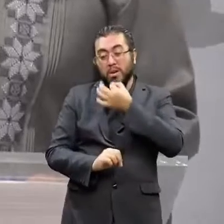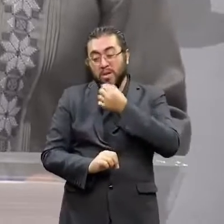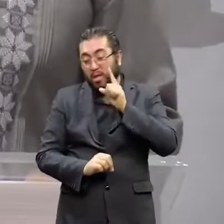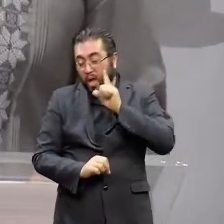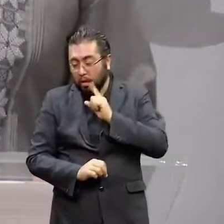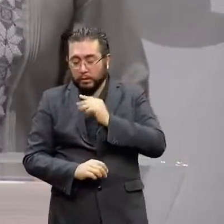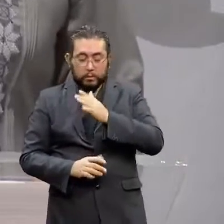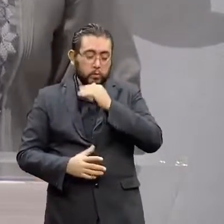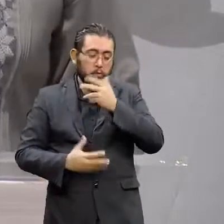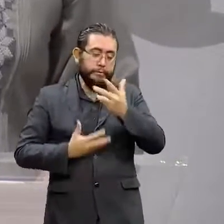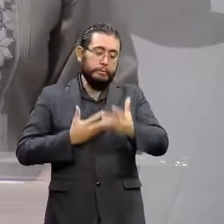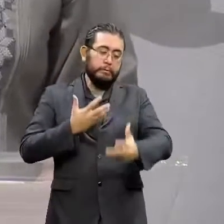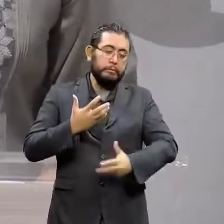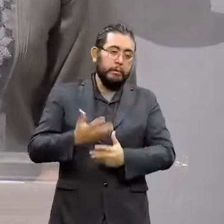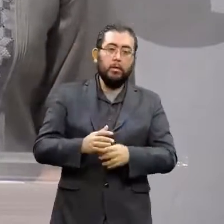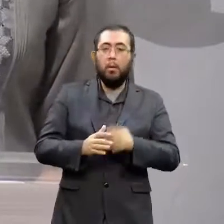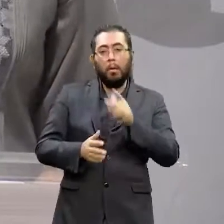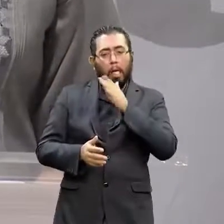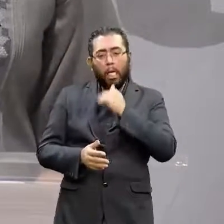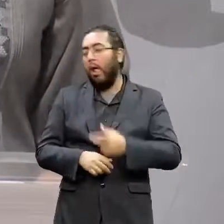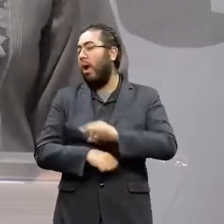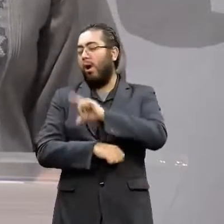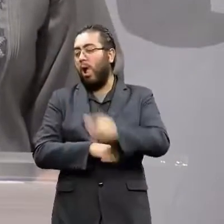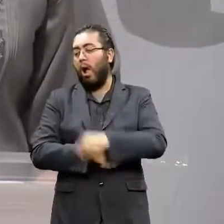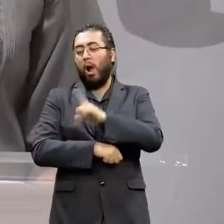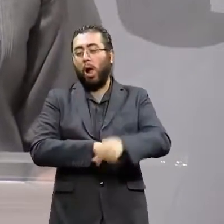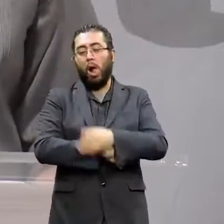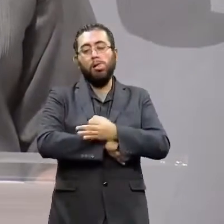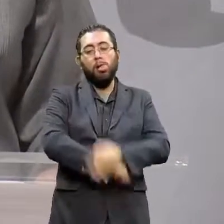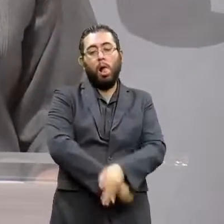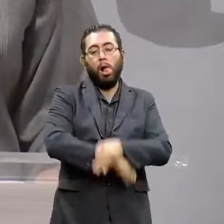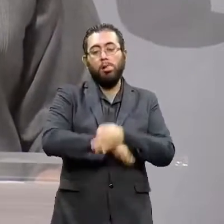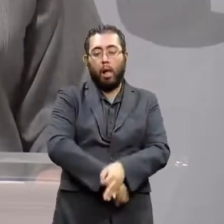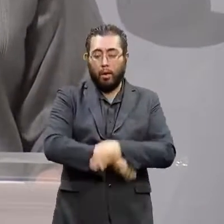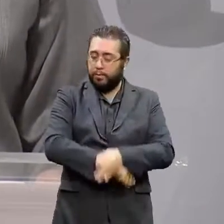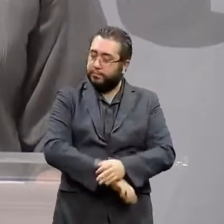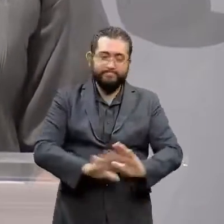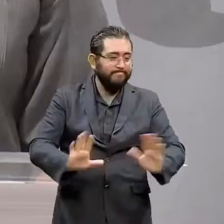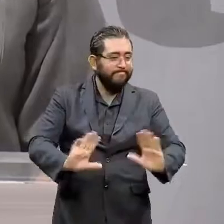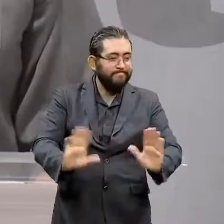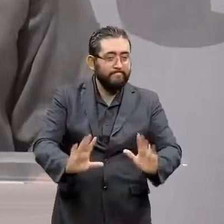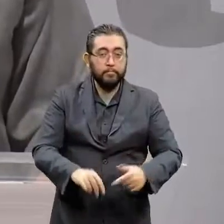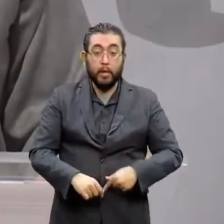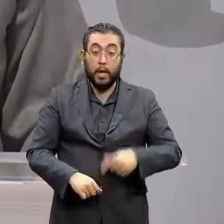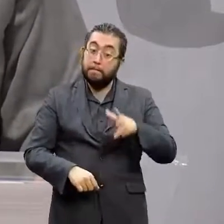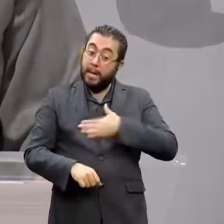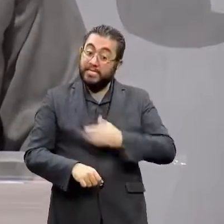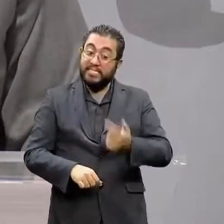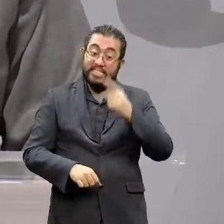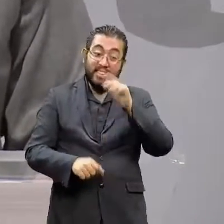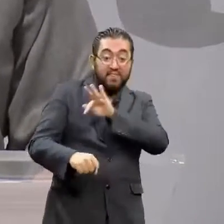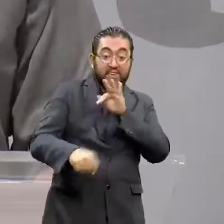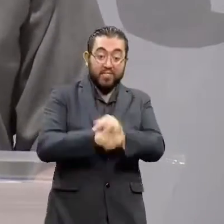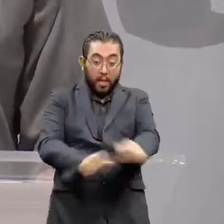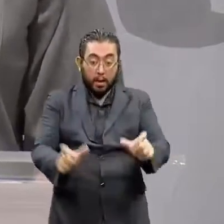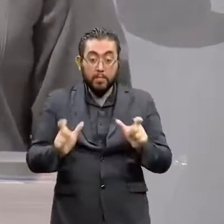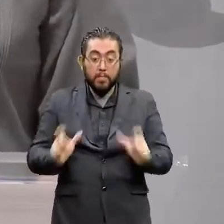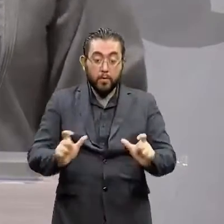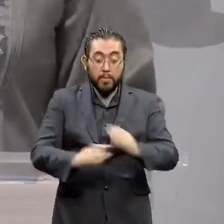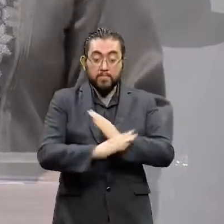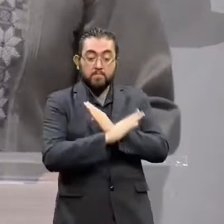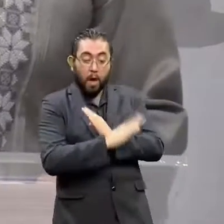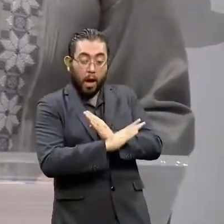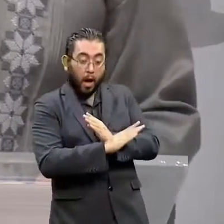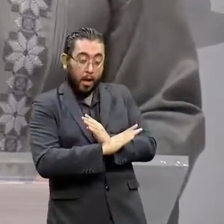nosotros postergar el ejercicio nuestras responsabilidades para garantizar su seguridad su protección y el